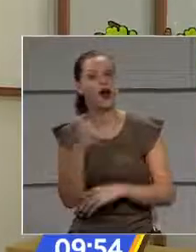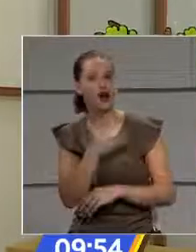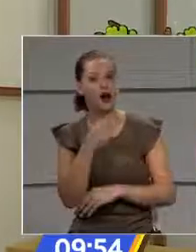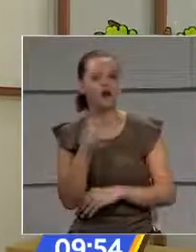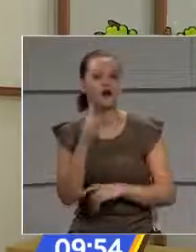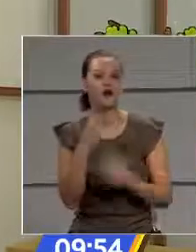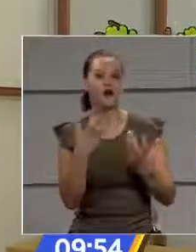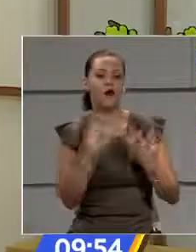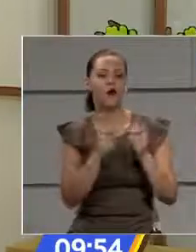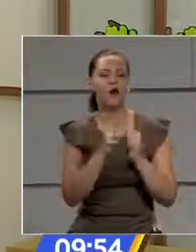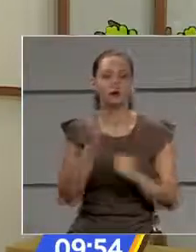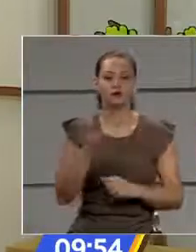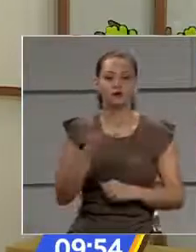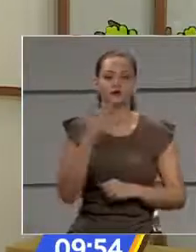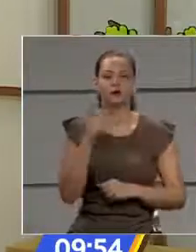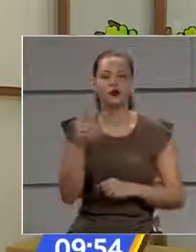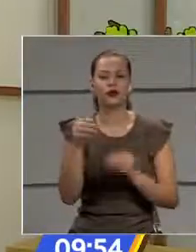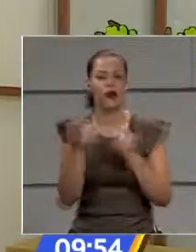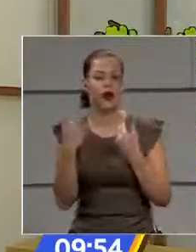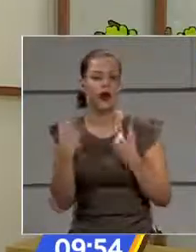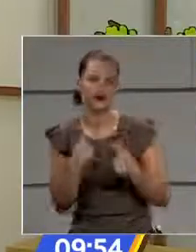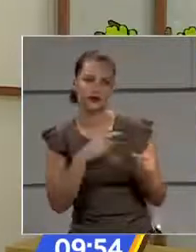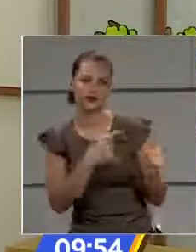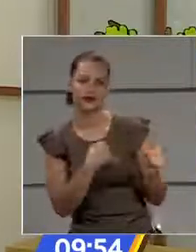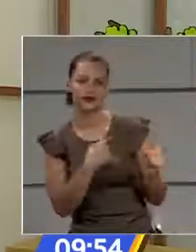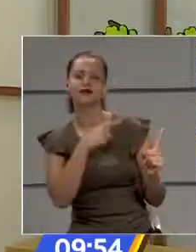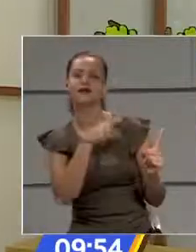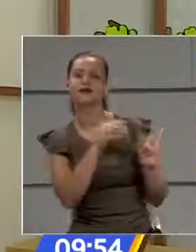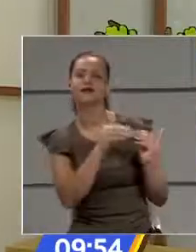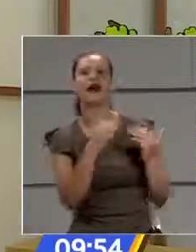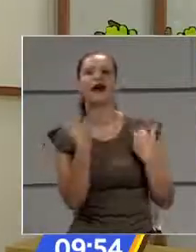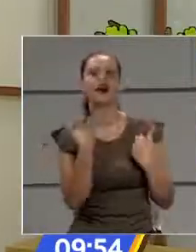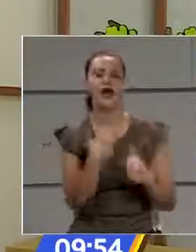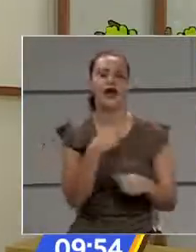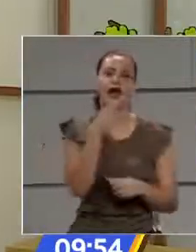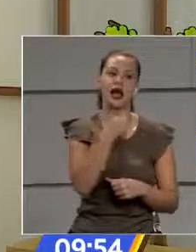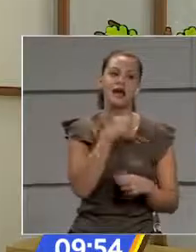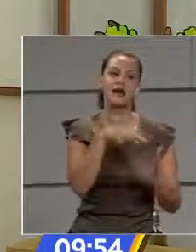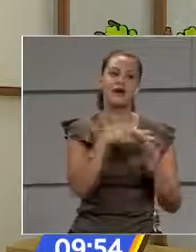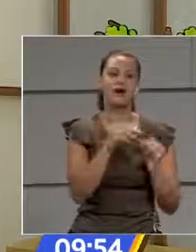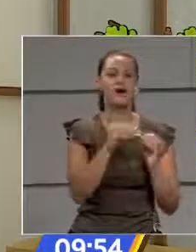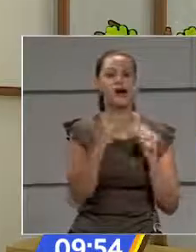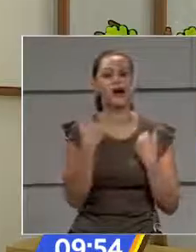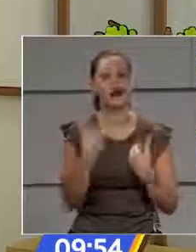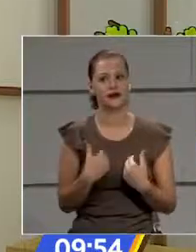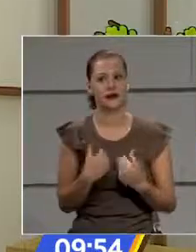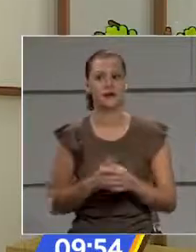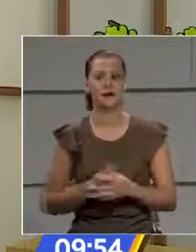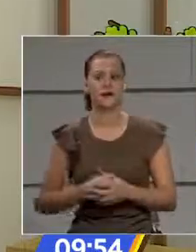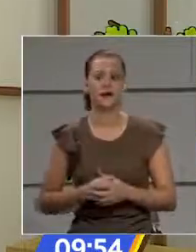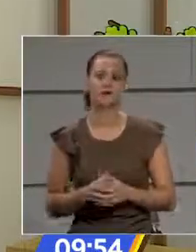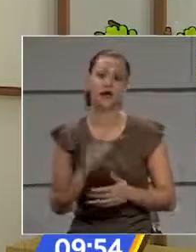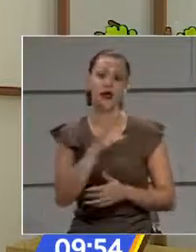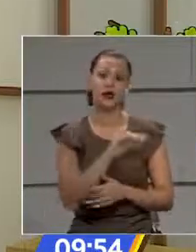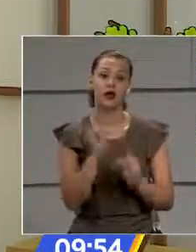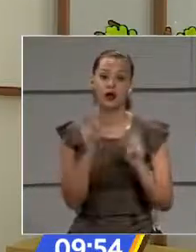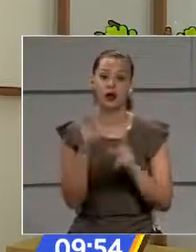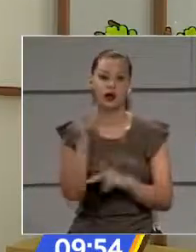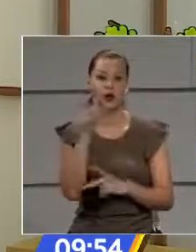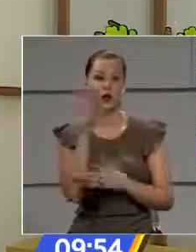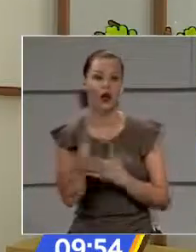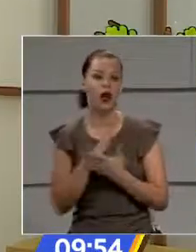mucho con la respiración. ¿Será que usted está más cansada que yo? Yo creo, sí, ¿verdad? Porque cantar y bailar cansa más, ¿ok? Y ahora, okay. Me parece que escucho algo